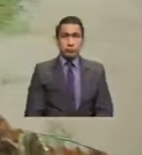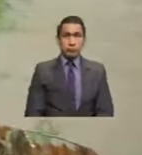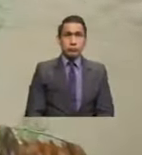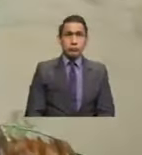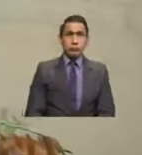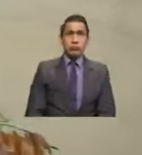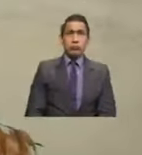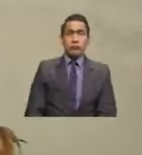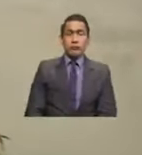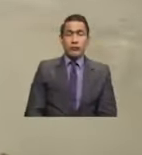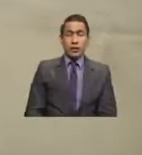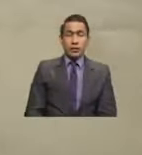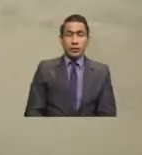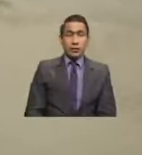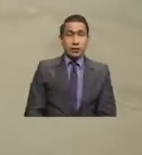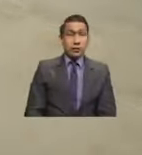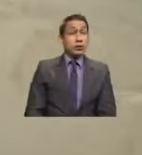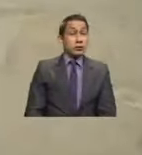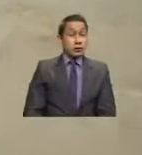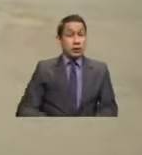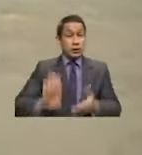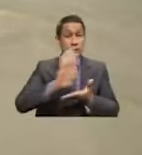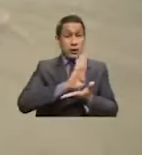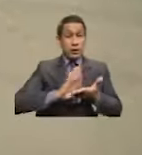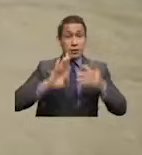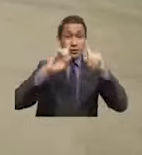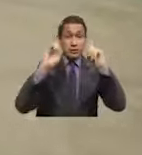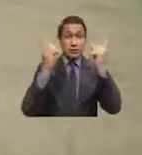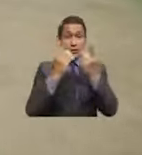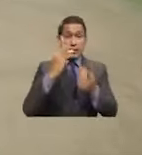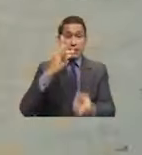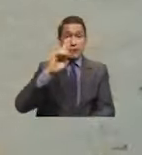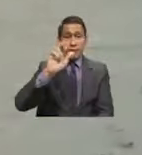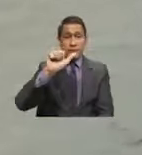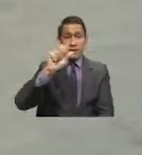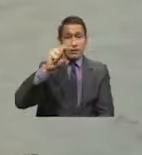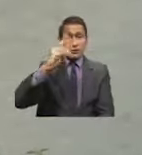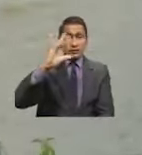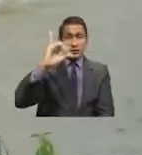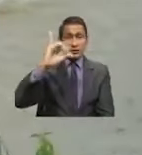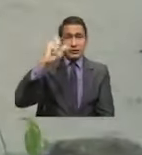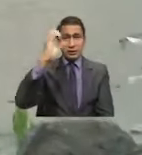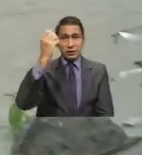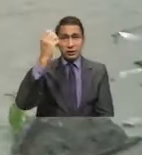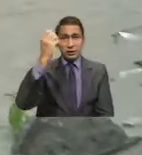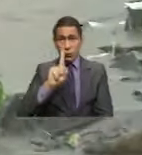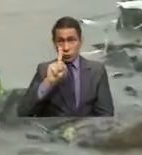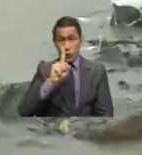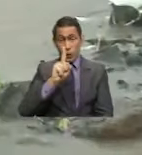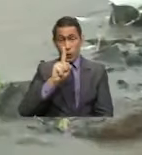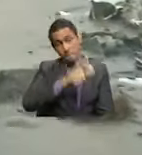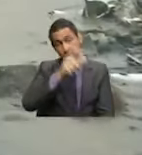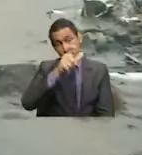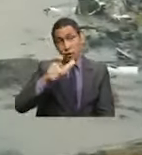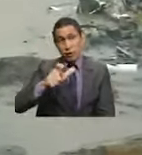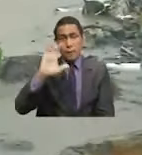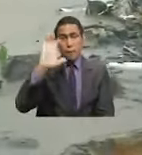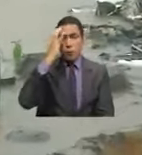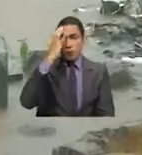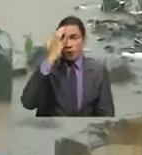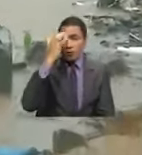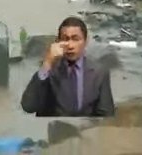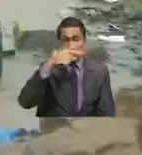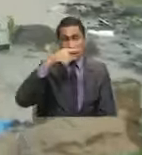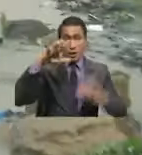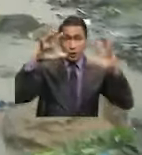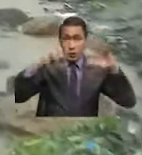Los habitantes de la cooperativa San Francisco 1, en el norte de Guayaquil, están preocupados porque las intensas lluvias registradas